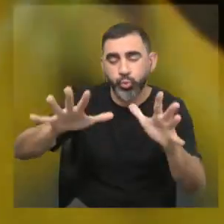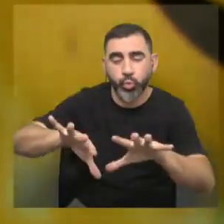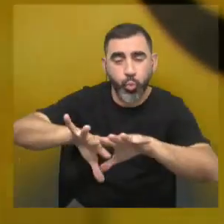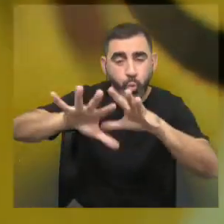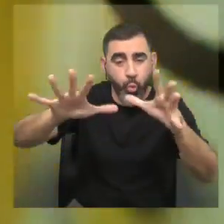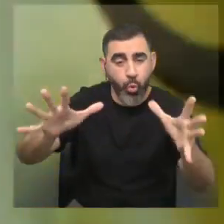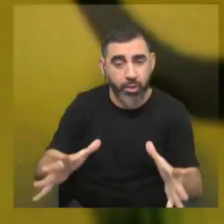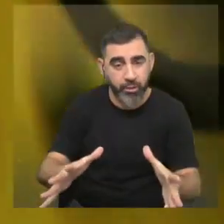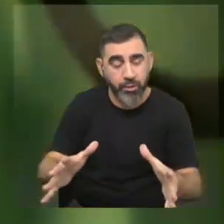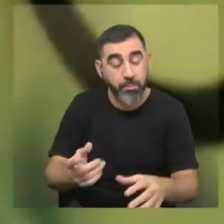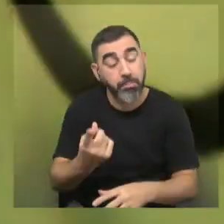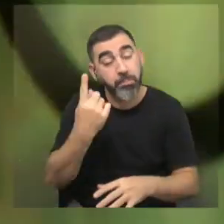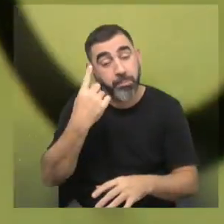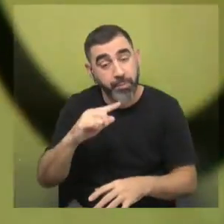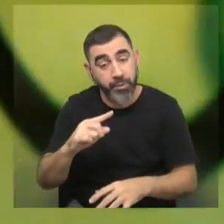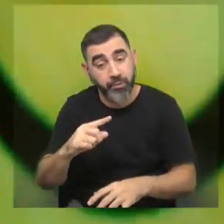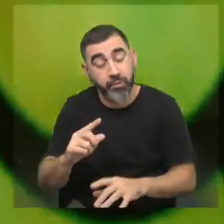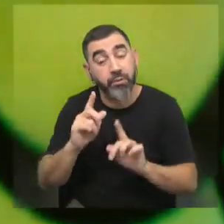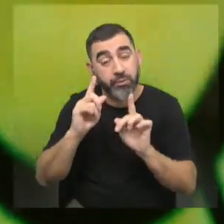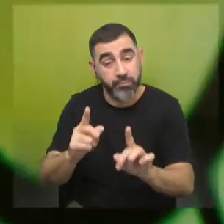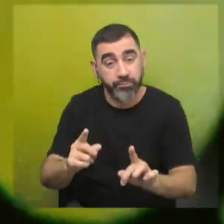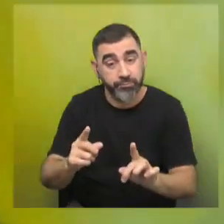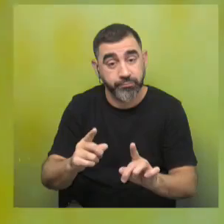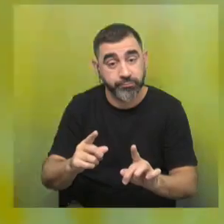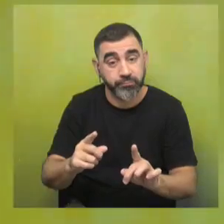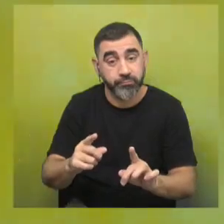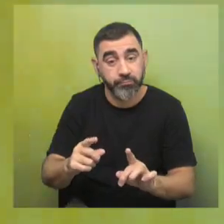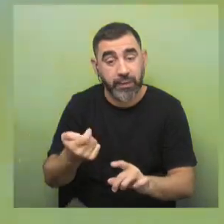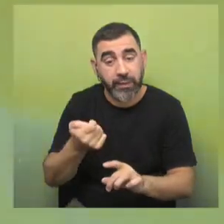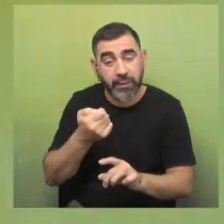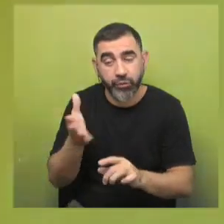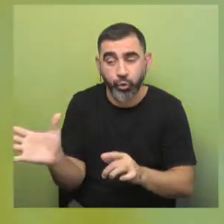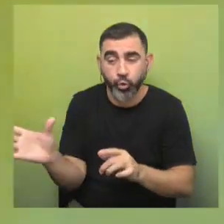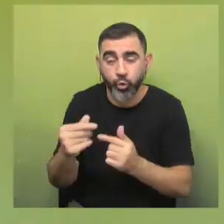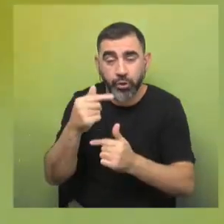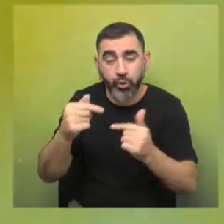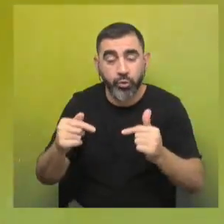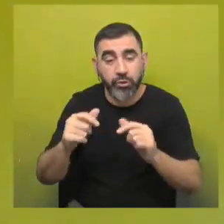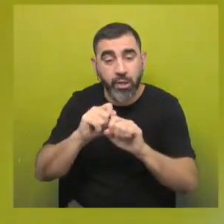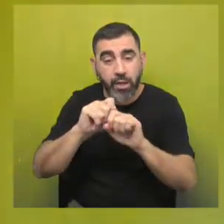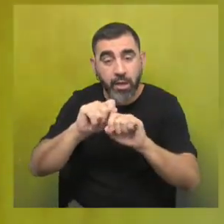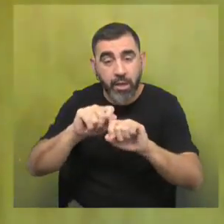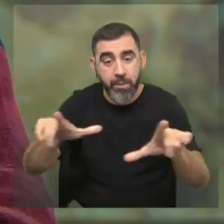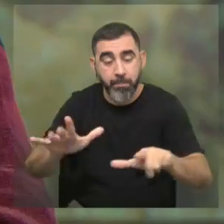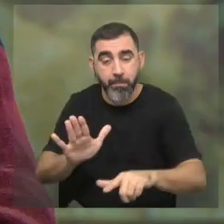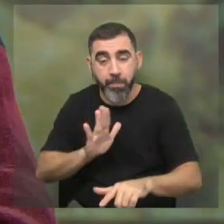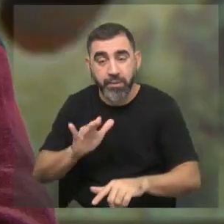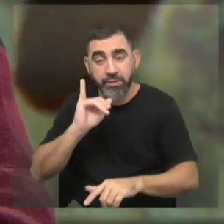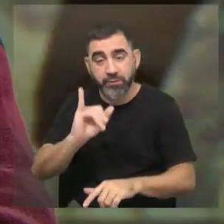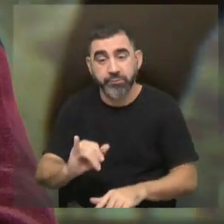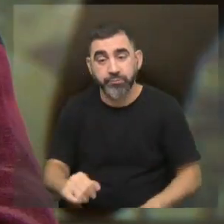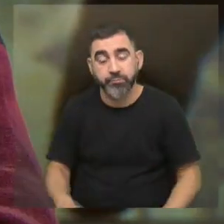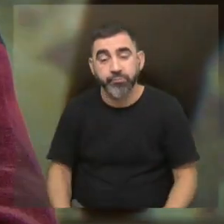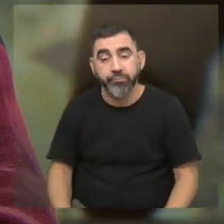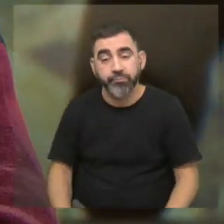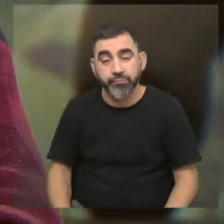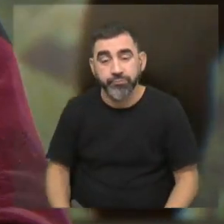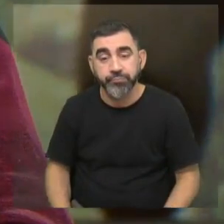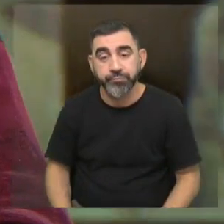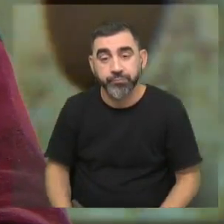curioso fue que no solo se trató de la temperatura más baja en el país, sino que también fue más baja que la registrada en la Estación Científica Uruguaya